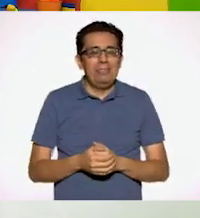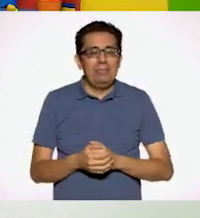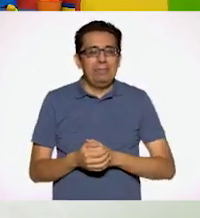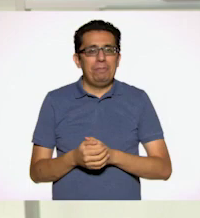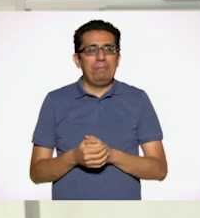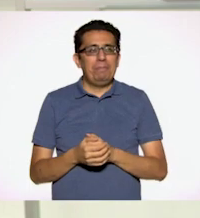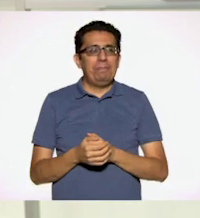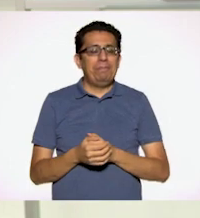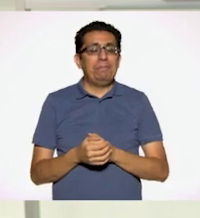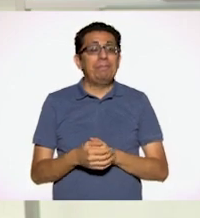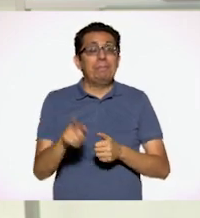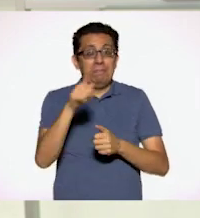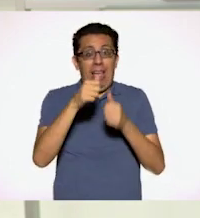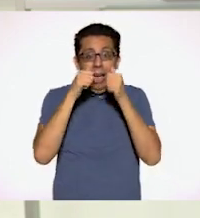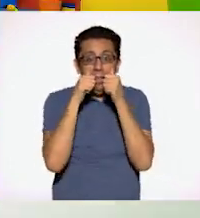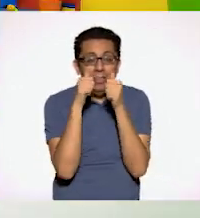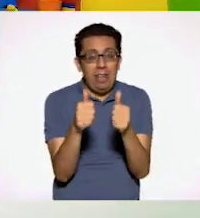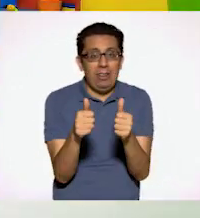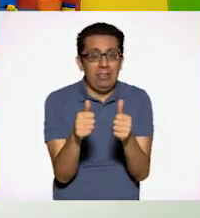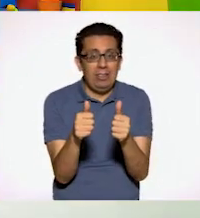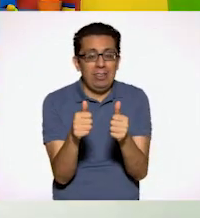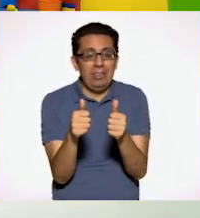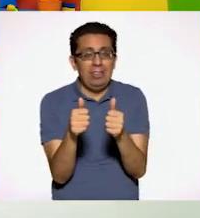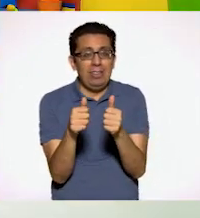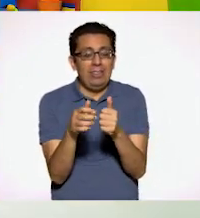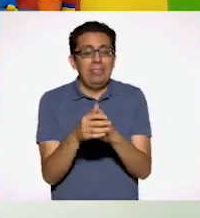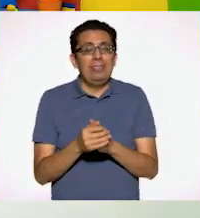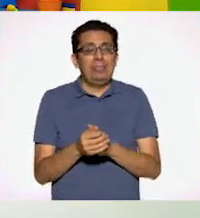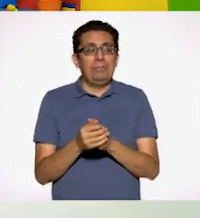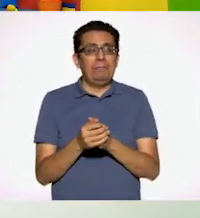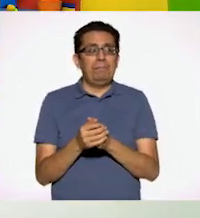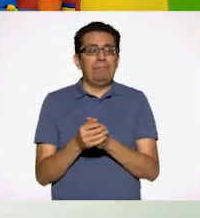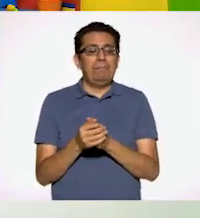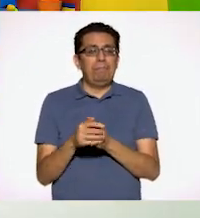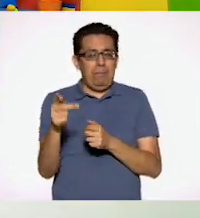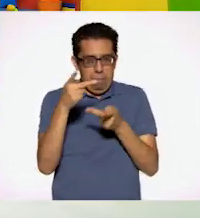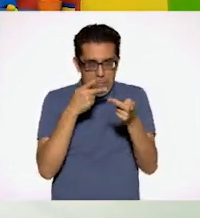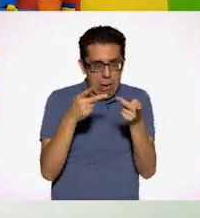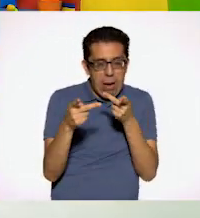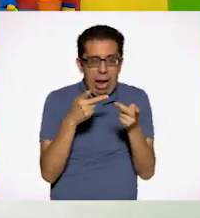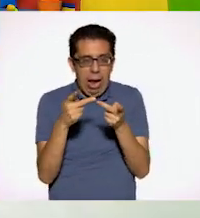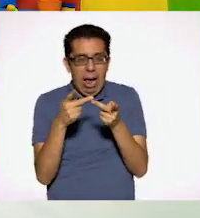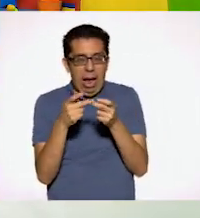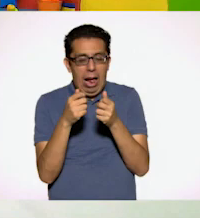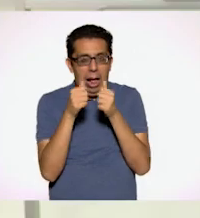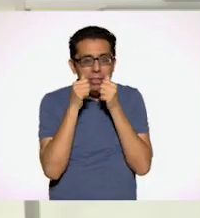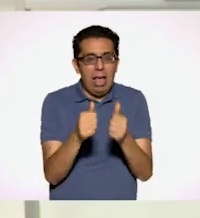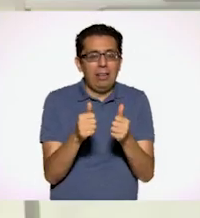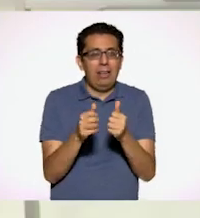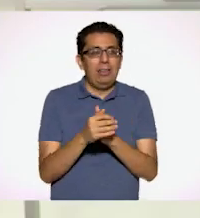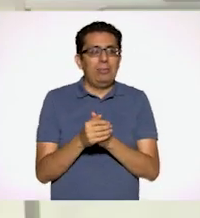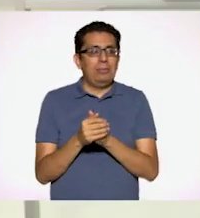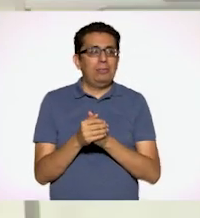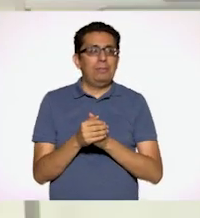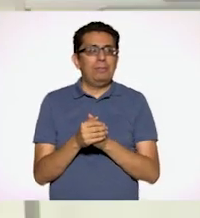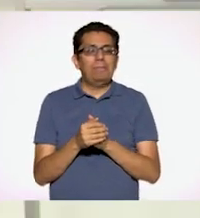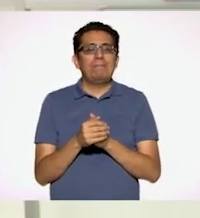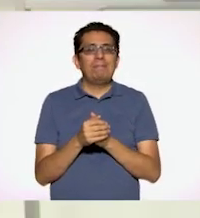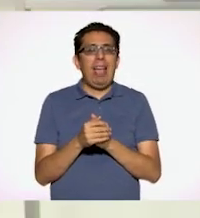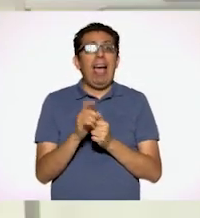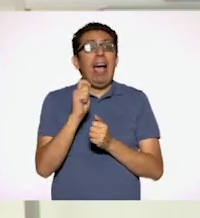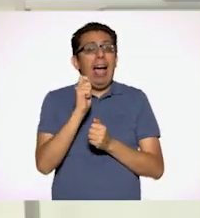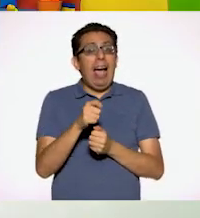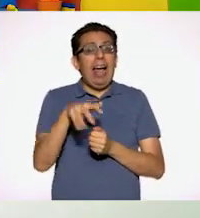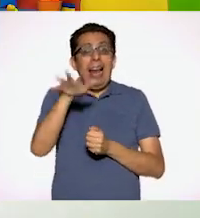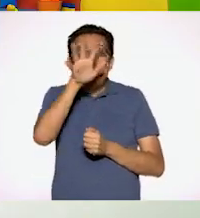me gusta! ¡Atención! ¡Atención! ¡Preparar! ¡Preparar! ¡La